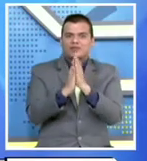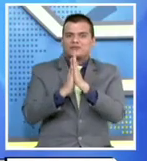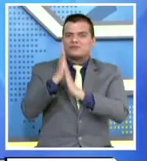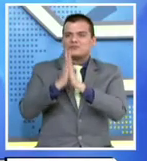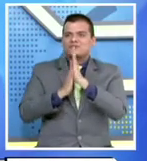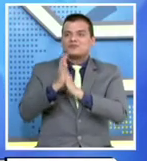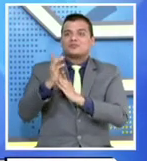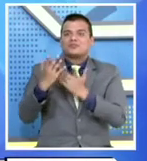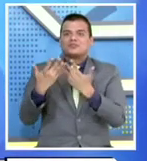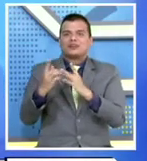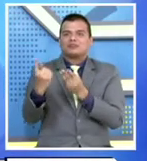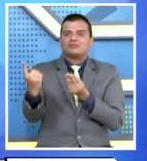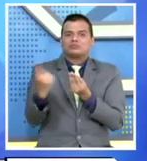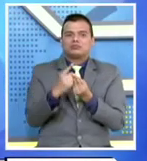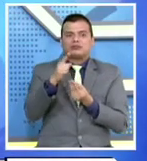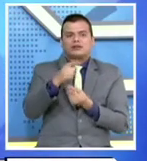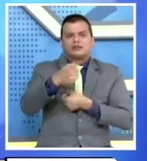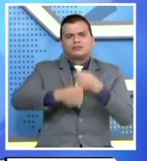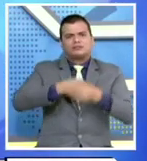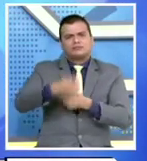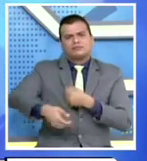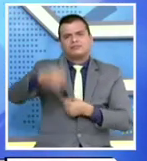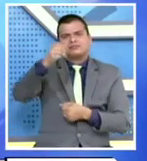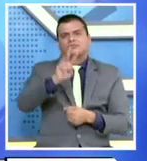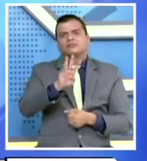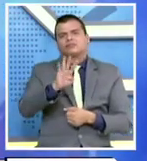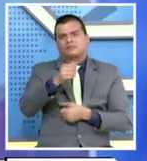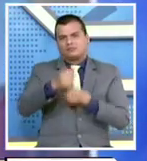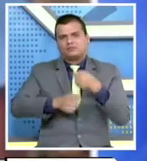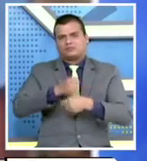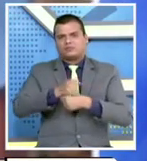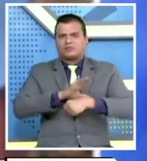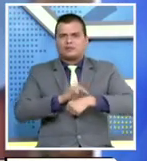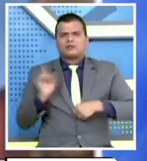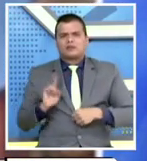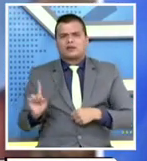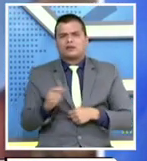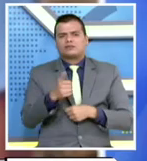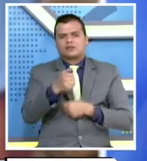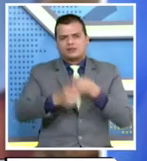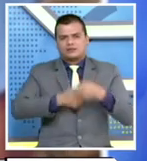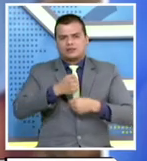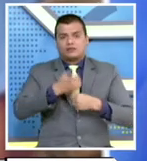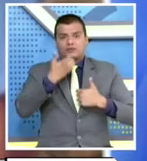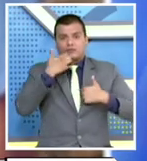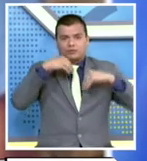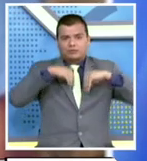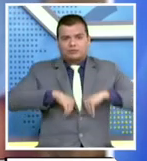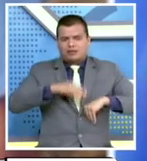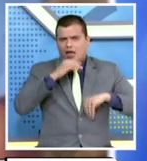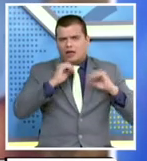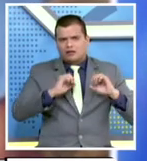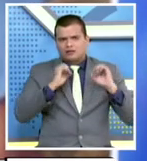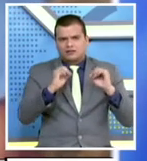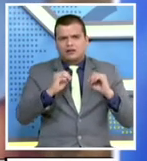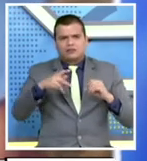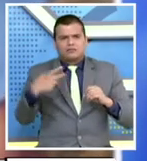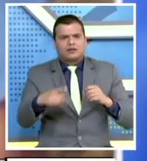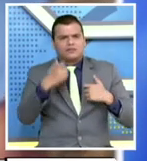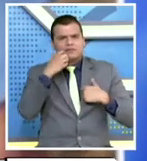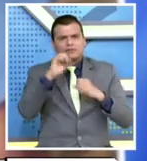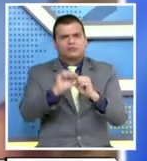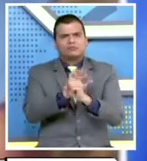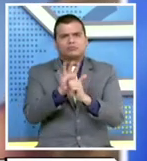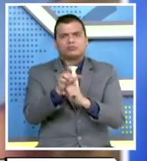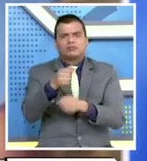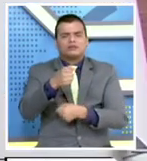Cano tiene 34 años, es la alegría de su familia, es médico hace 10, no tiene enfermedades de base y contrajo el COVID-19 mientras